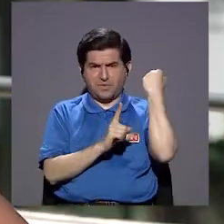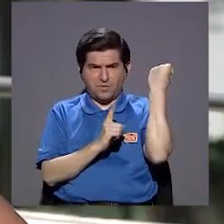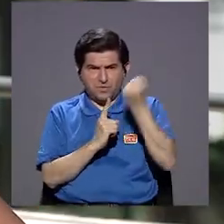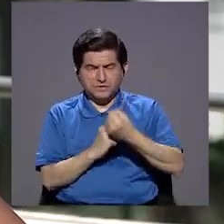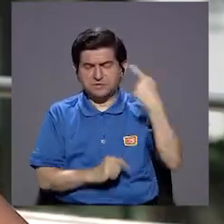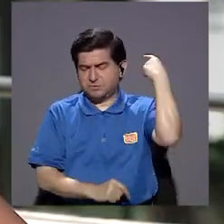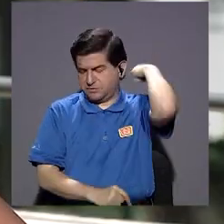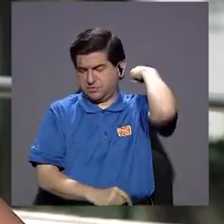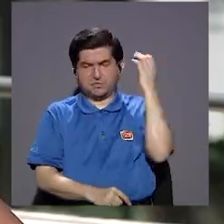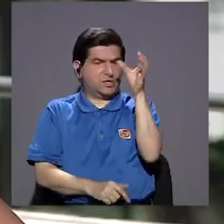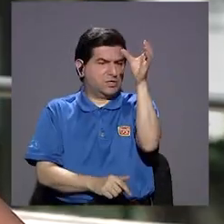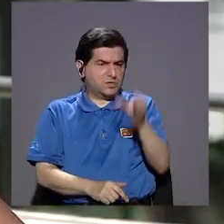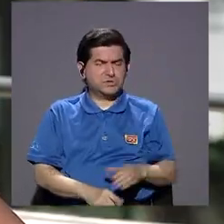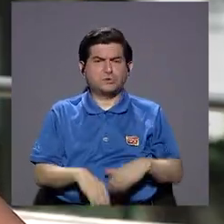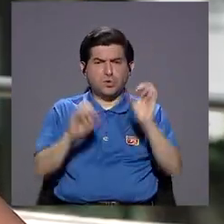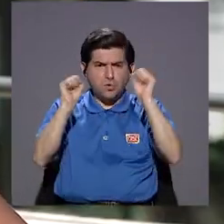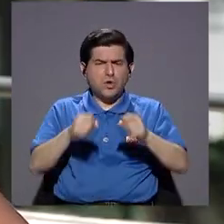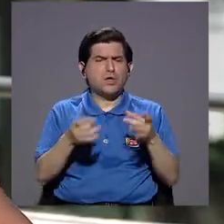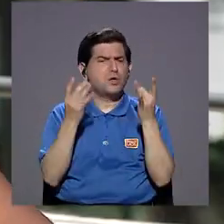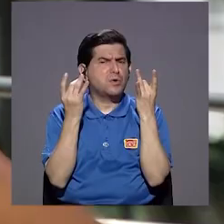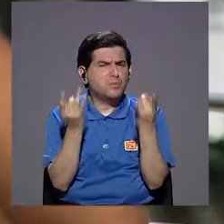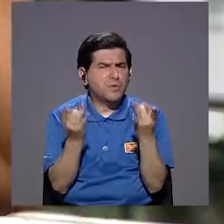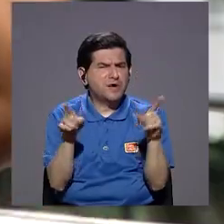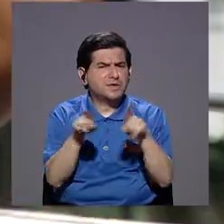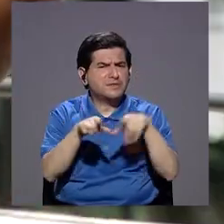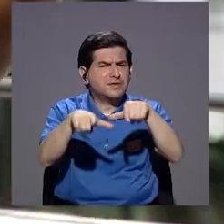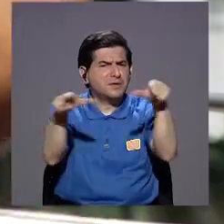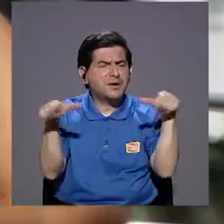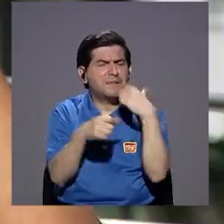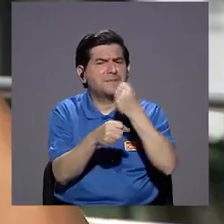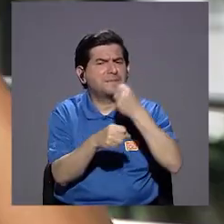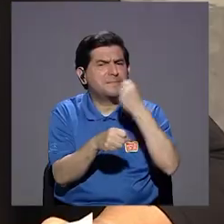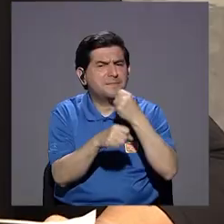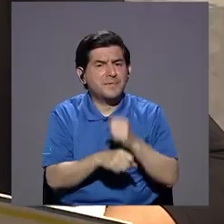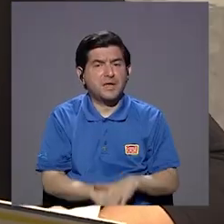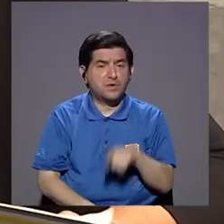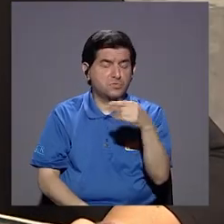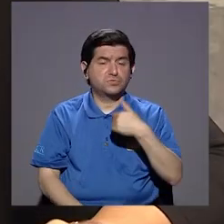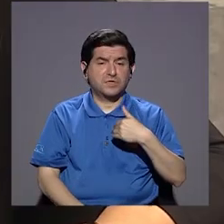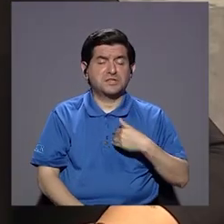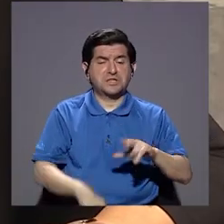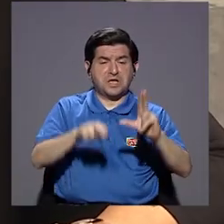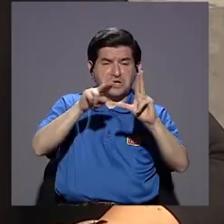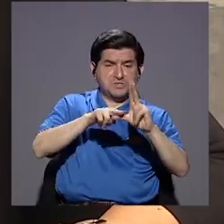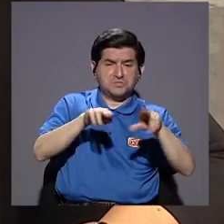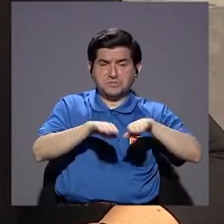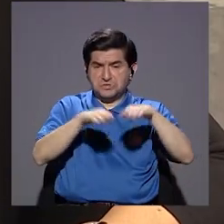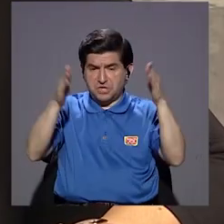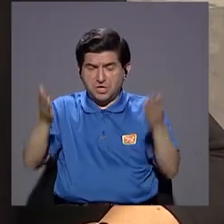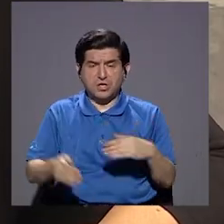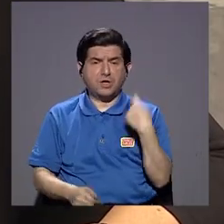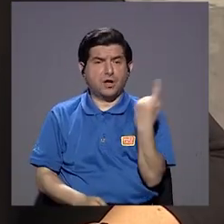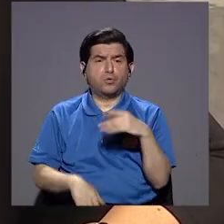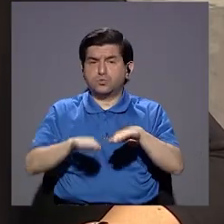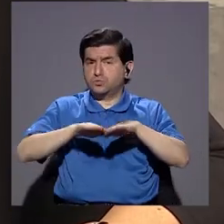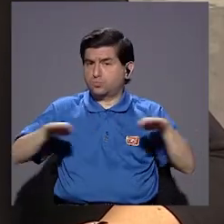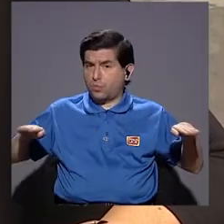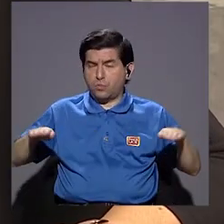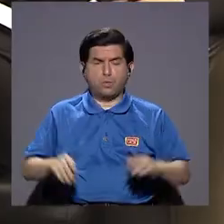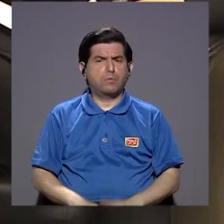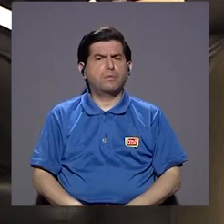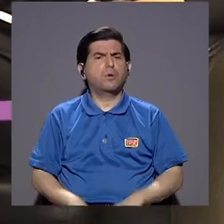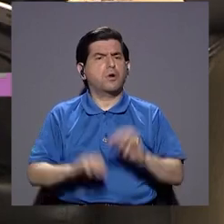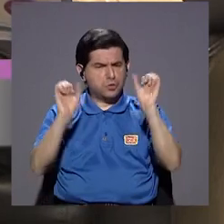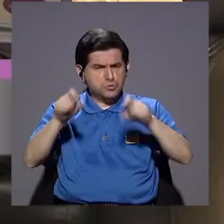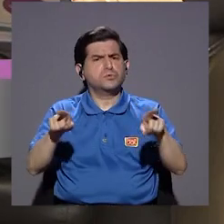mejorar la columna. Y se puede hacer yoga, digamos, por ejemplo, en el puesto de trabajo, que a lo mejor tenés una silla, un escritorio. Exacto. ¿Siempre tiene que ser en suelo?